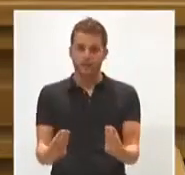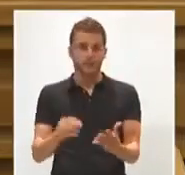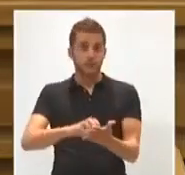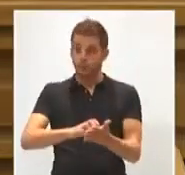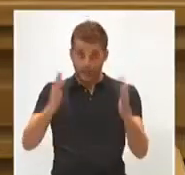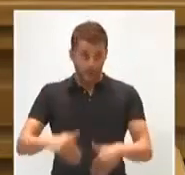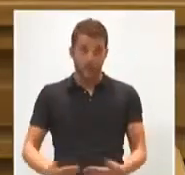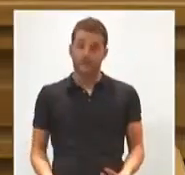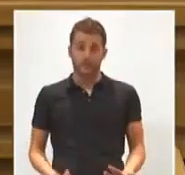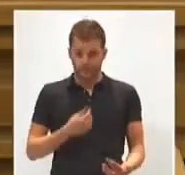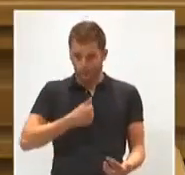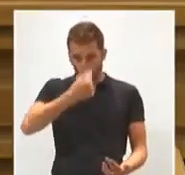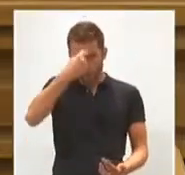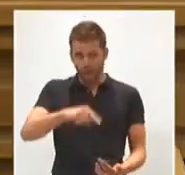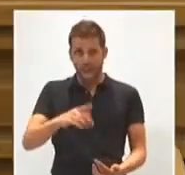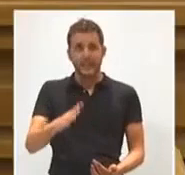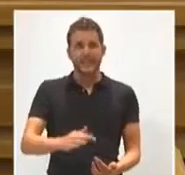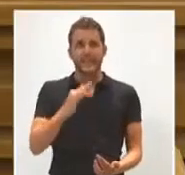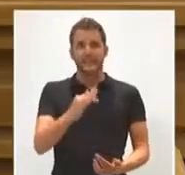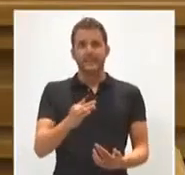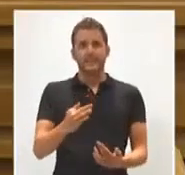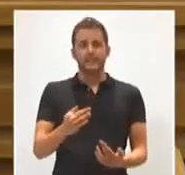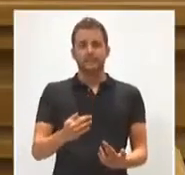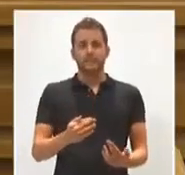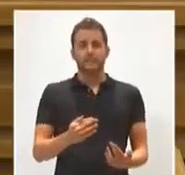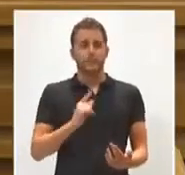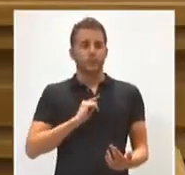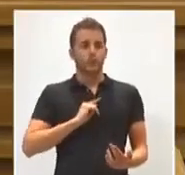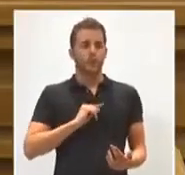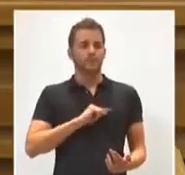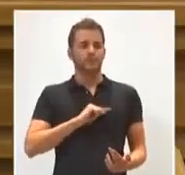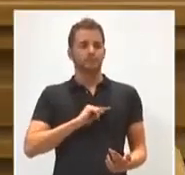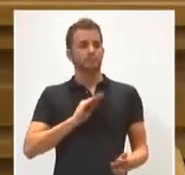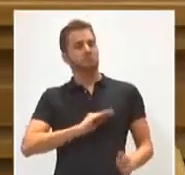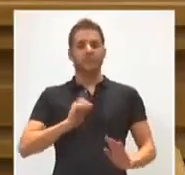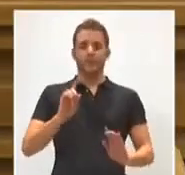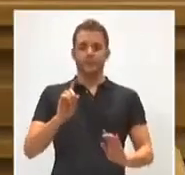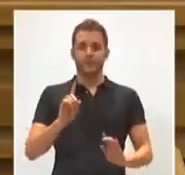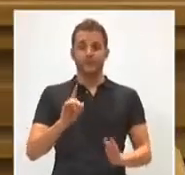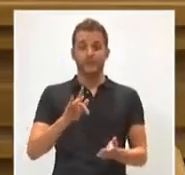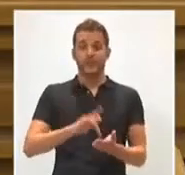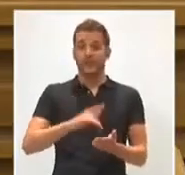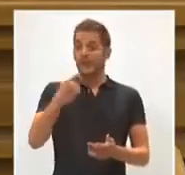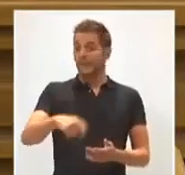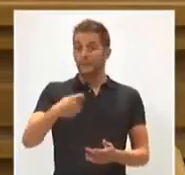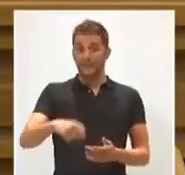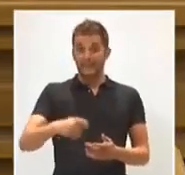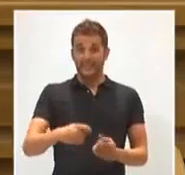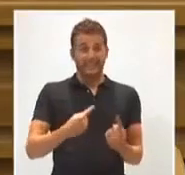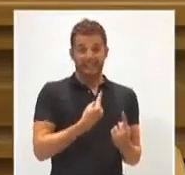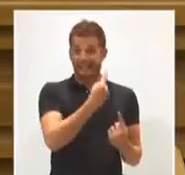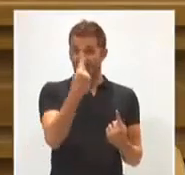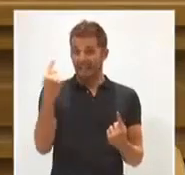y haberlos cometido además no me consuela para nada que mis errores como presidente hayan sido los mismos que los otros presidentes yo hablo con